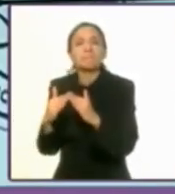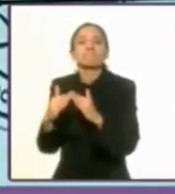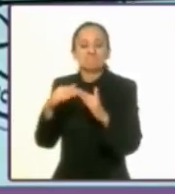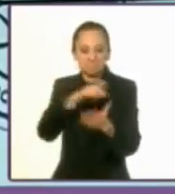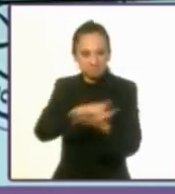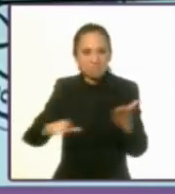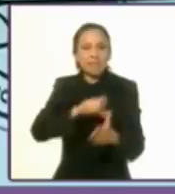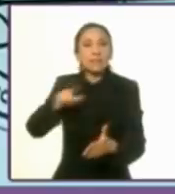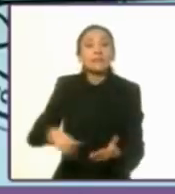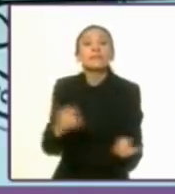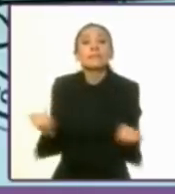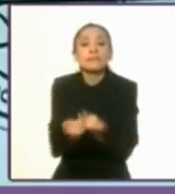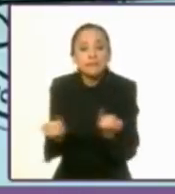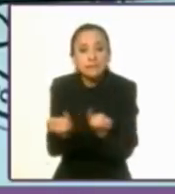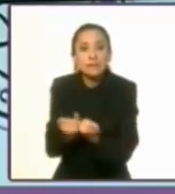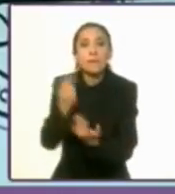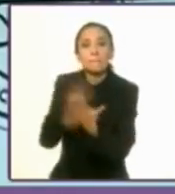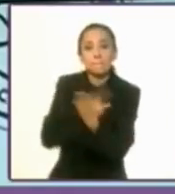productivos